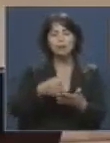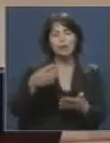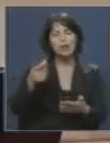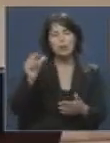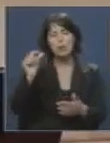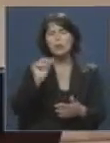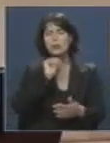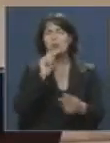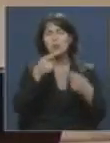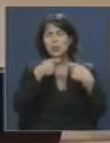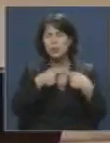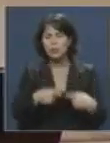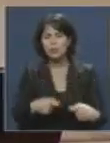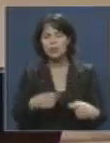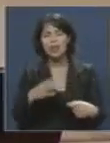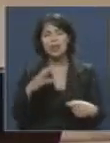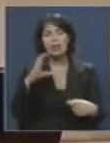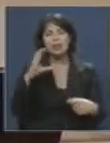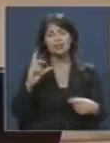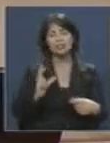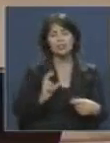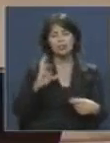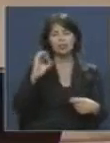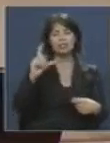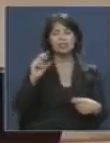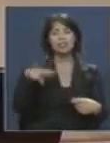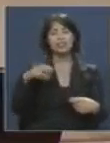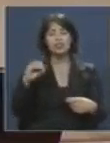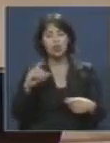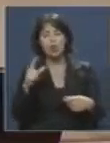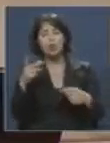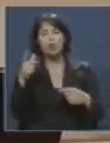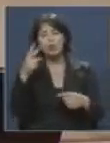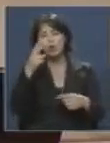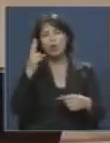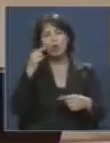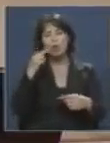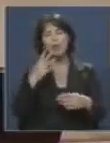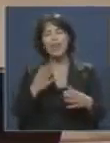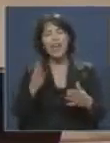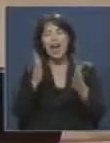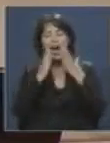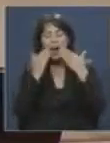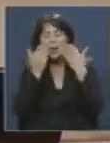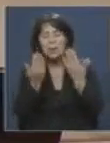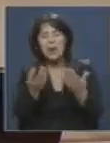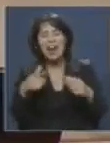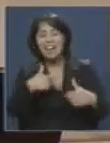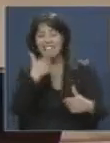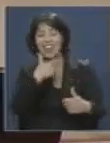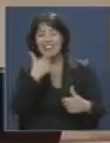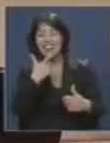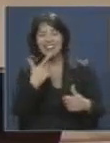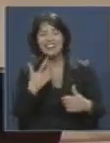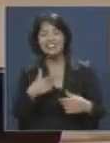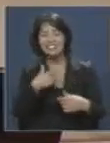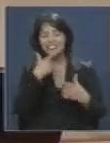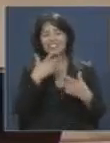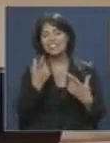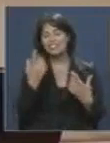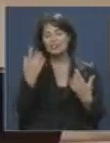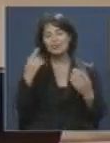pobreza. Don Celino fue un hombre amable, siempre alegre y sonriente era su